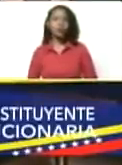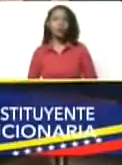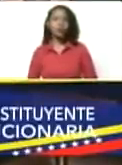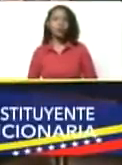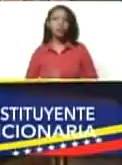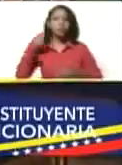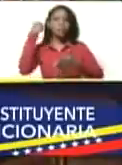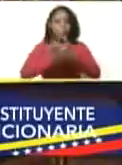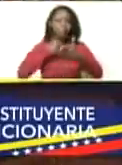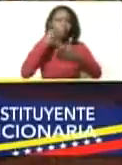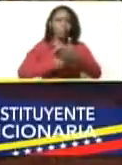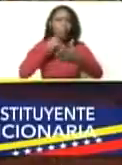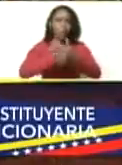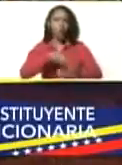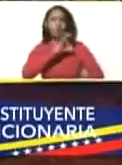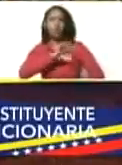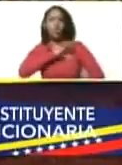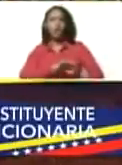luchador social.